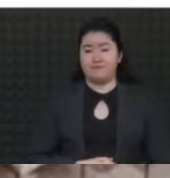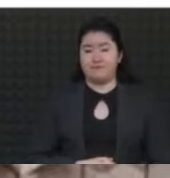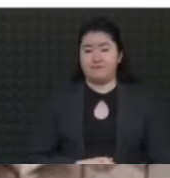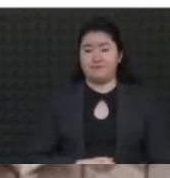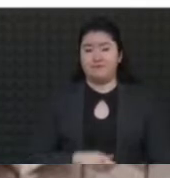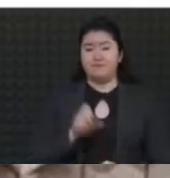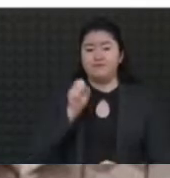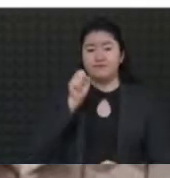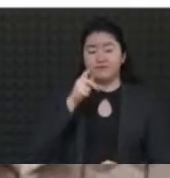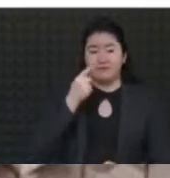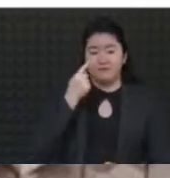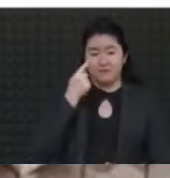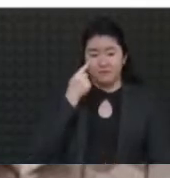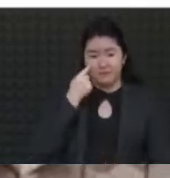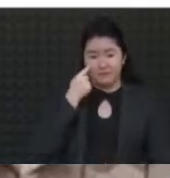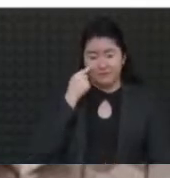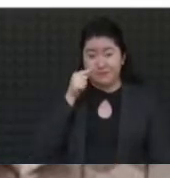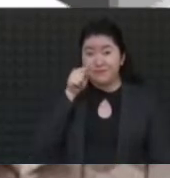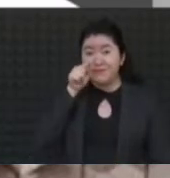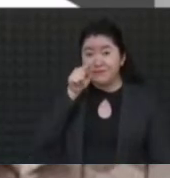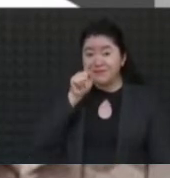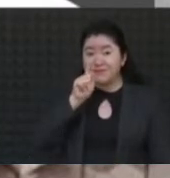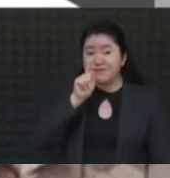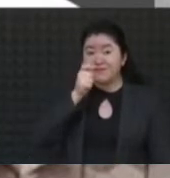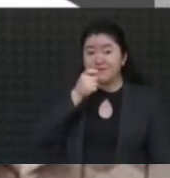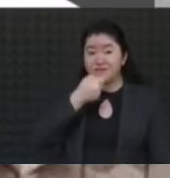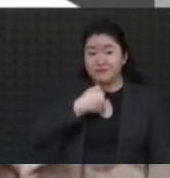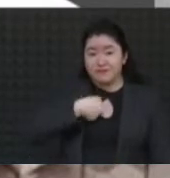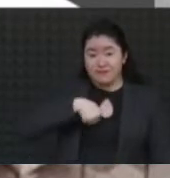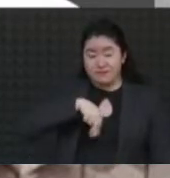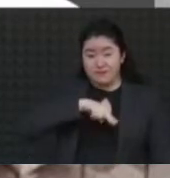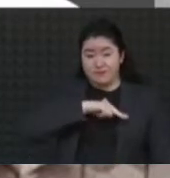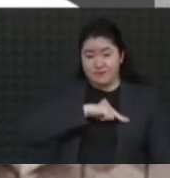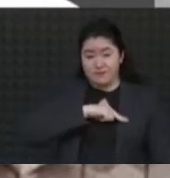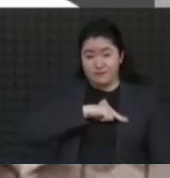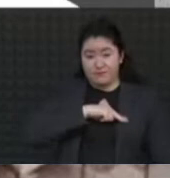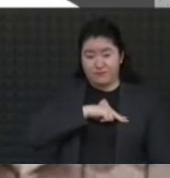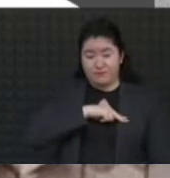Ok. A ver, aquí se ven lo que denominamos.